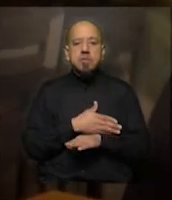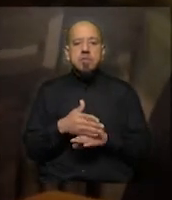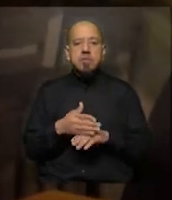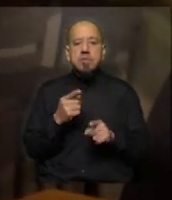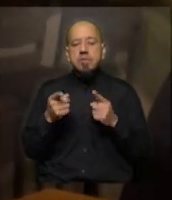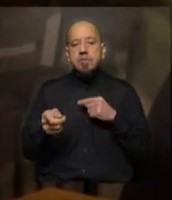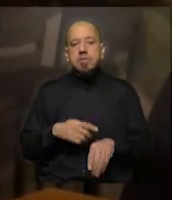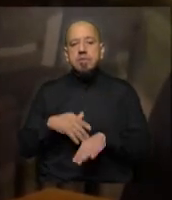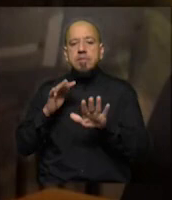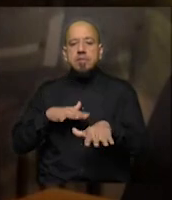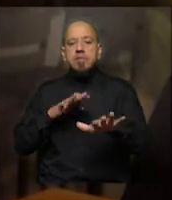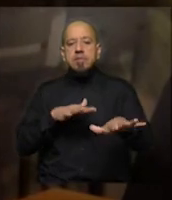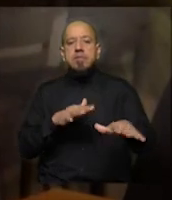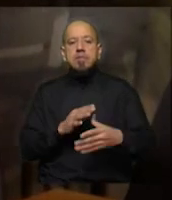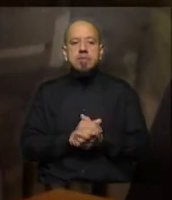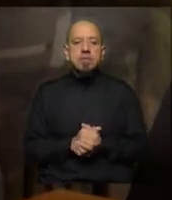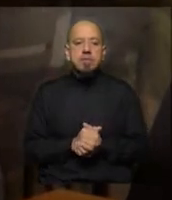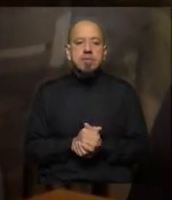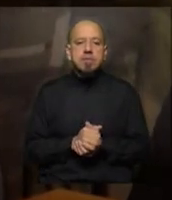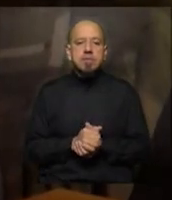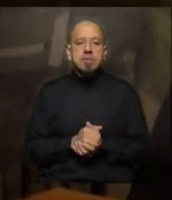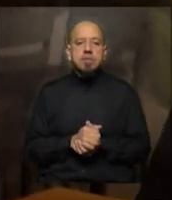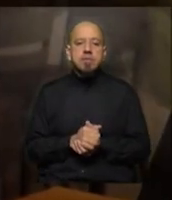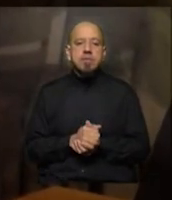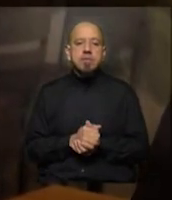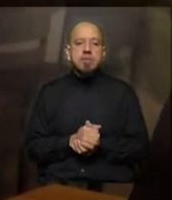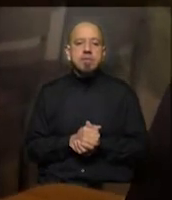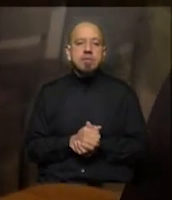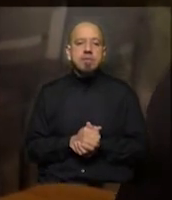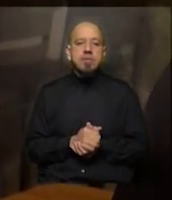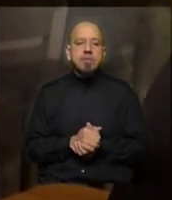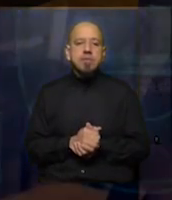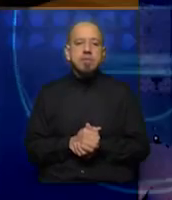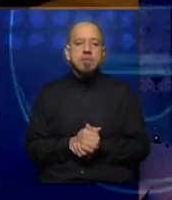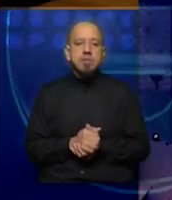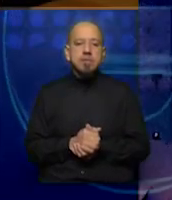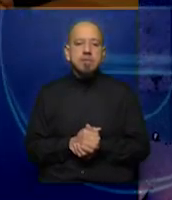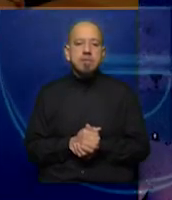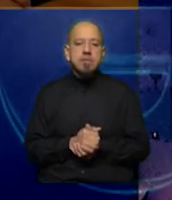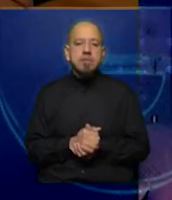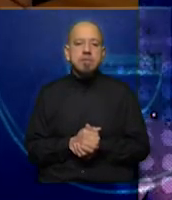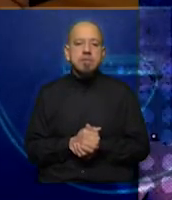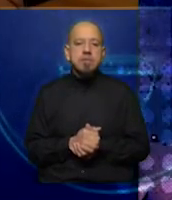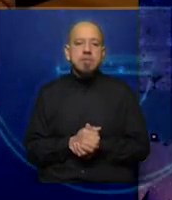gran marcha de la diversidad de este año, seguramente. Muchas gracias. No, muchas Vuelvo gracias. Con ustedes, compañeros, compañeras. Gracias, Agus.